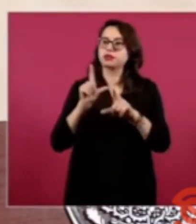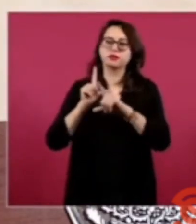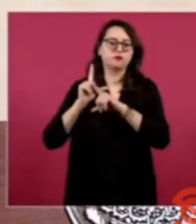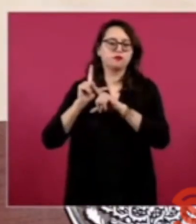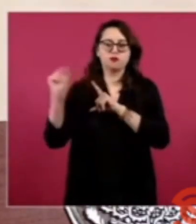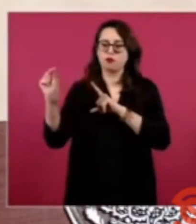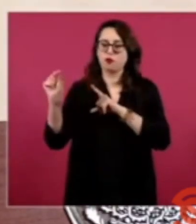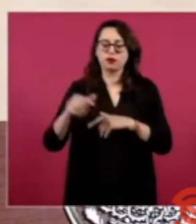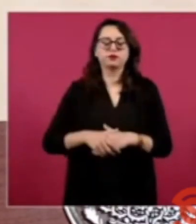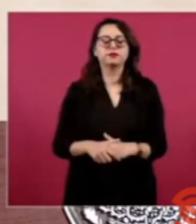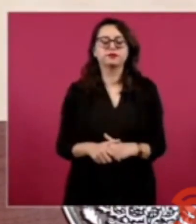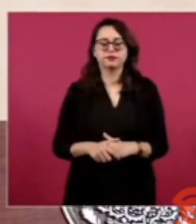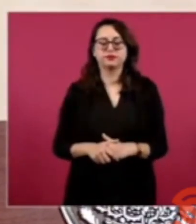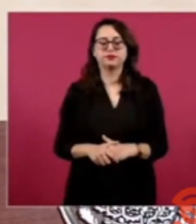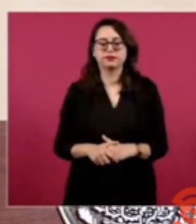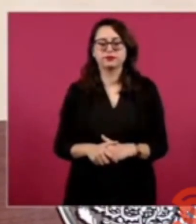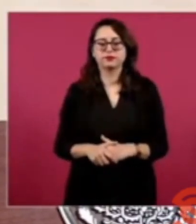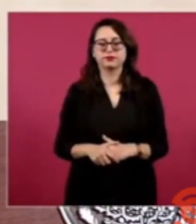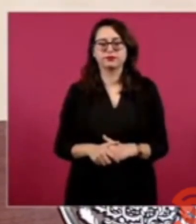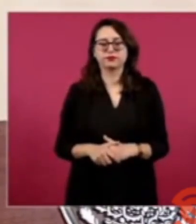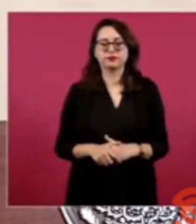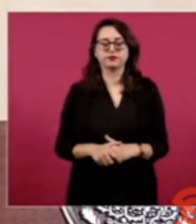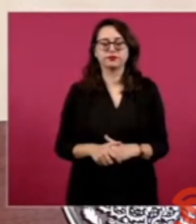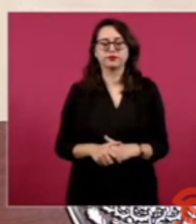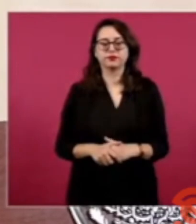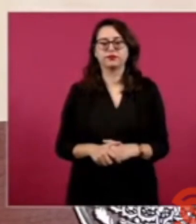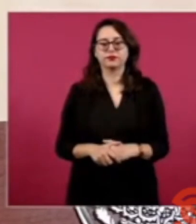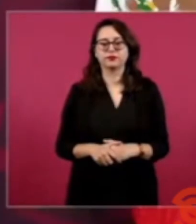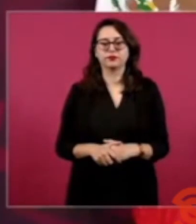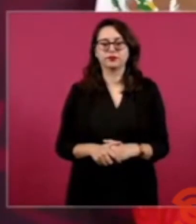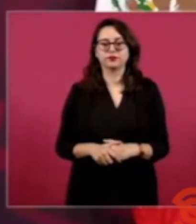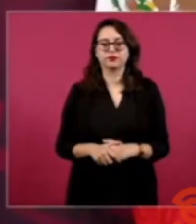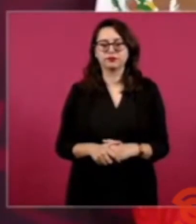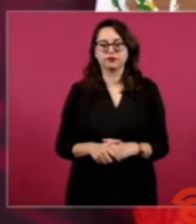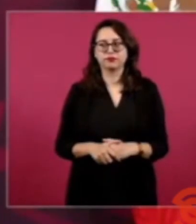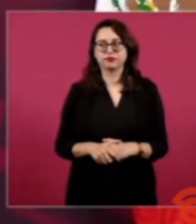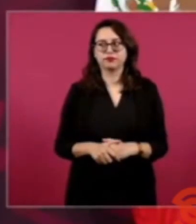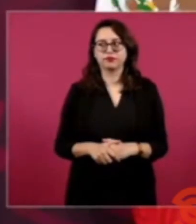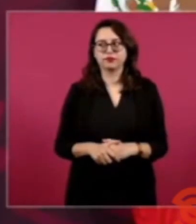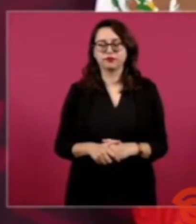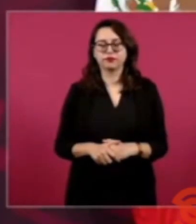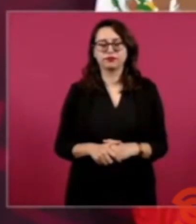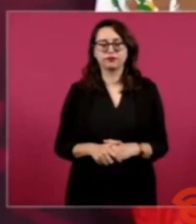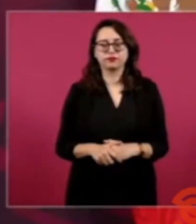que salió de ahí, de su estado, del puerto de Guaymas, al exilio.